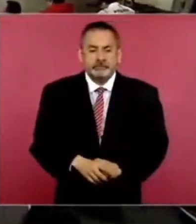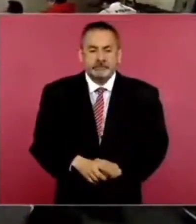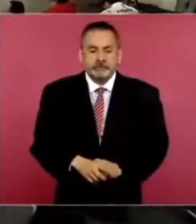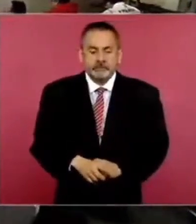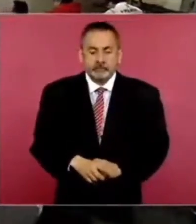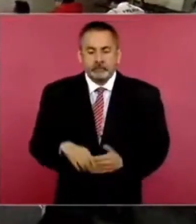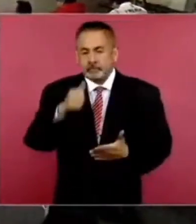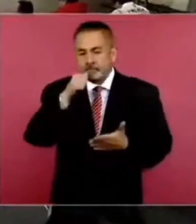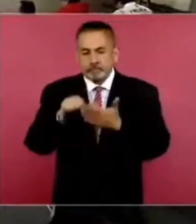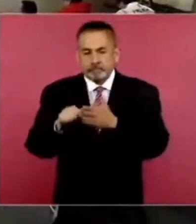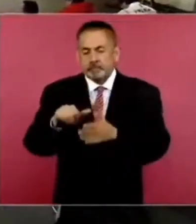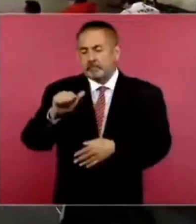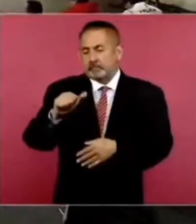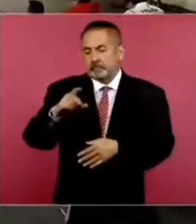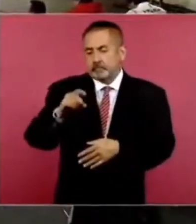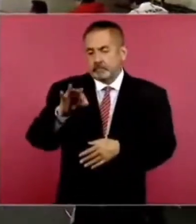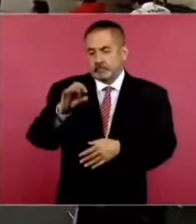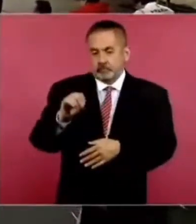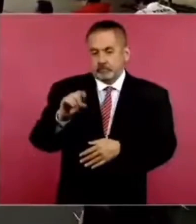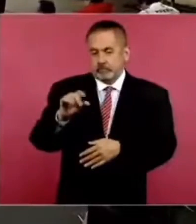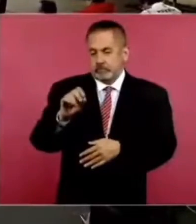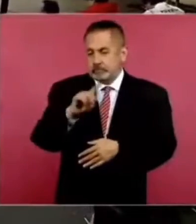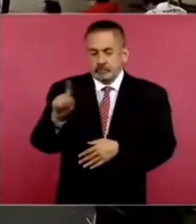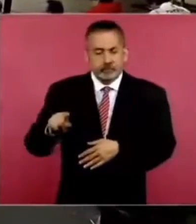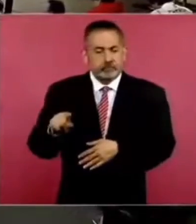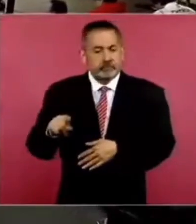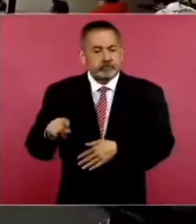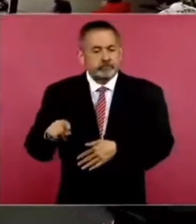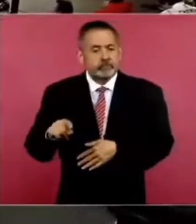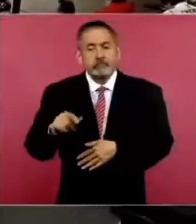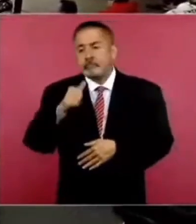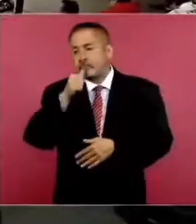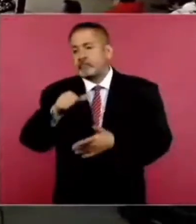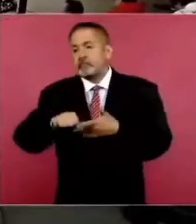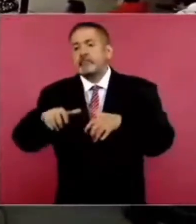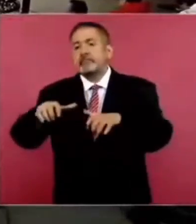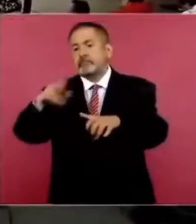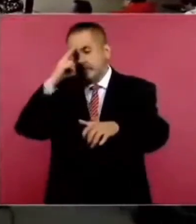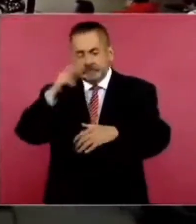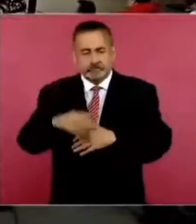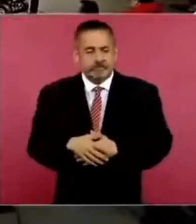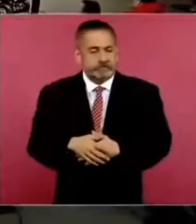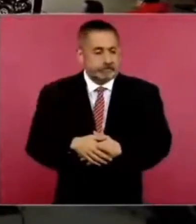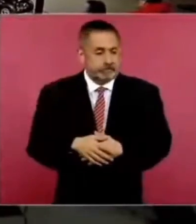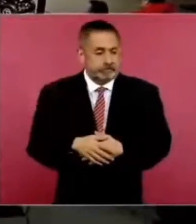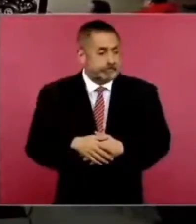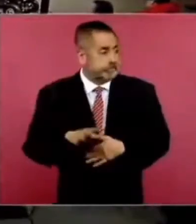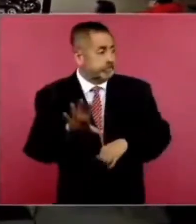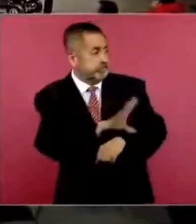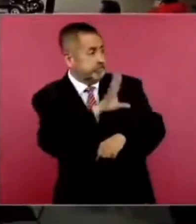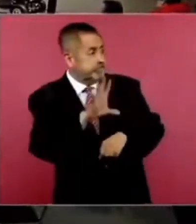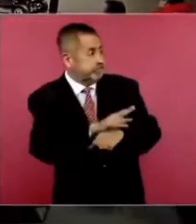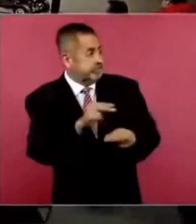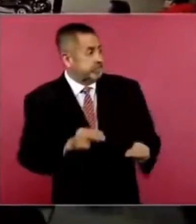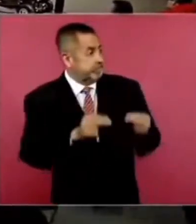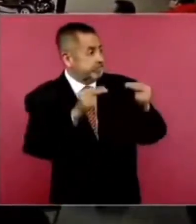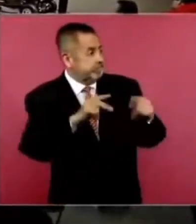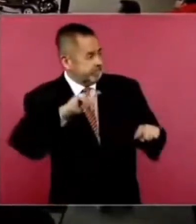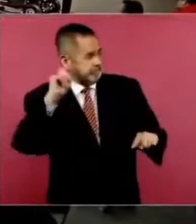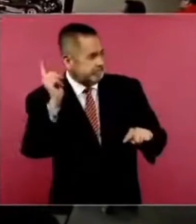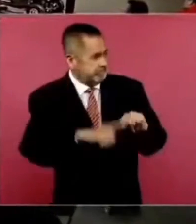Carta de Adolfo López Mateos al pueblo de México. Les devuelvo la energía eléctrica que es